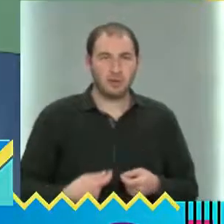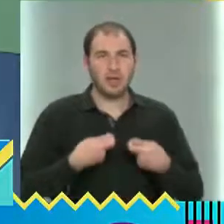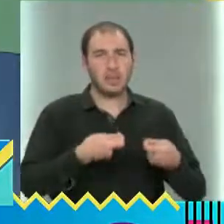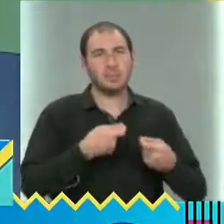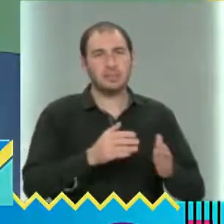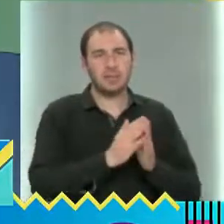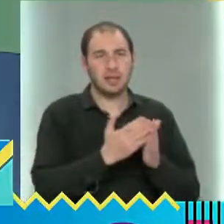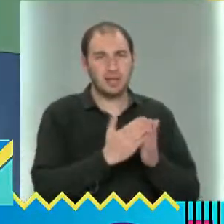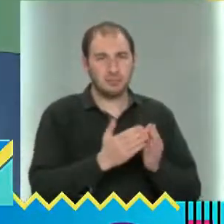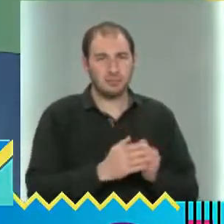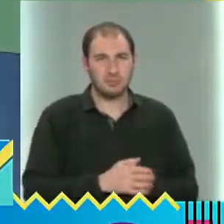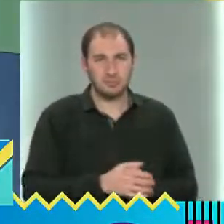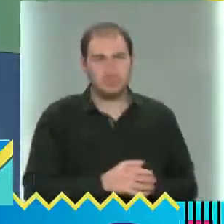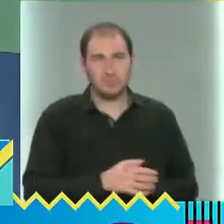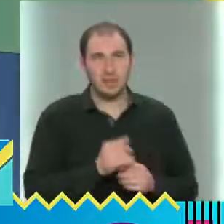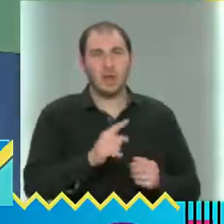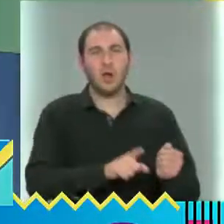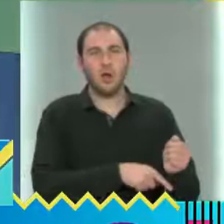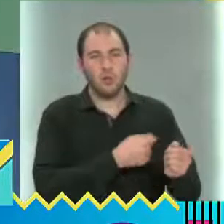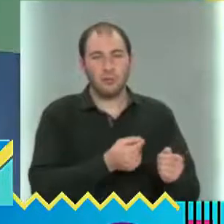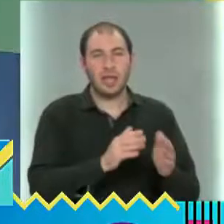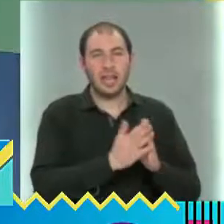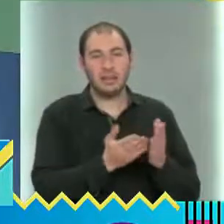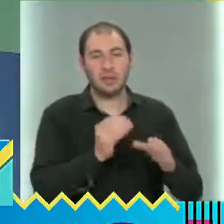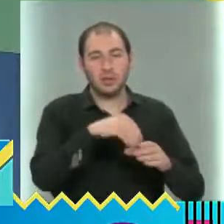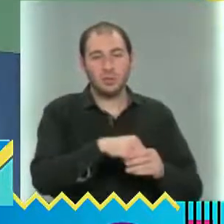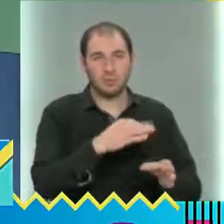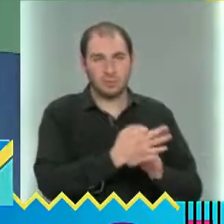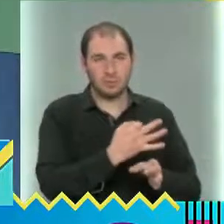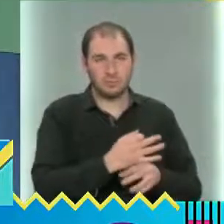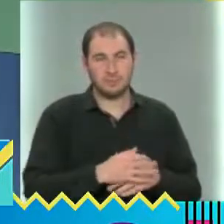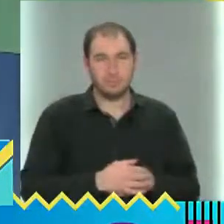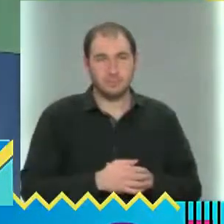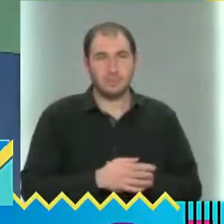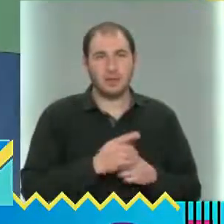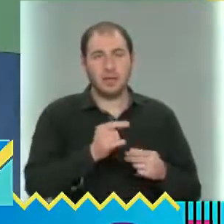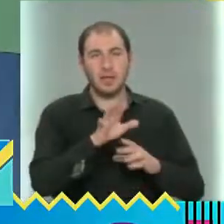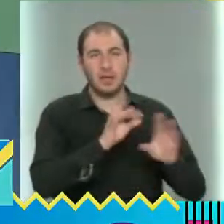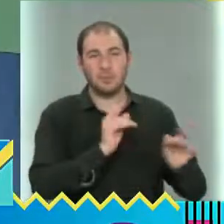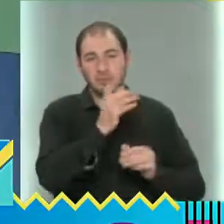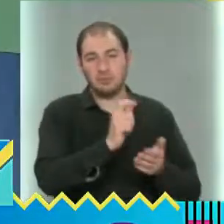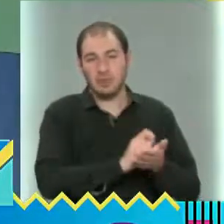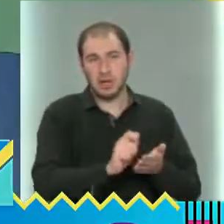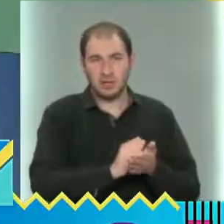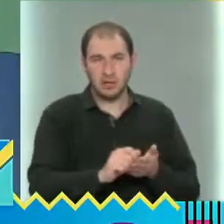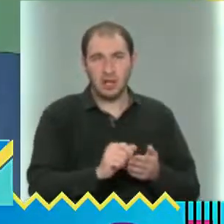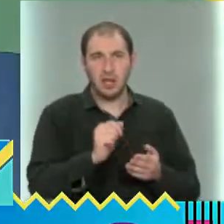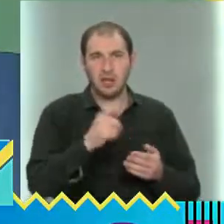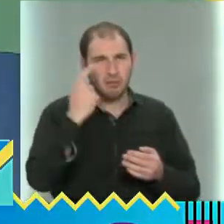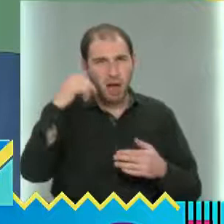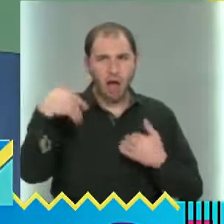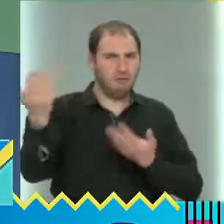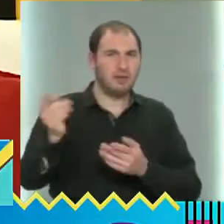en libros, ¿no? En generar el hábito, que los libros estén en las escuelas. Hacer esto de invitar escritores que se vean que no son